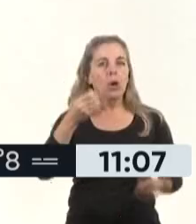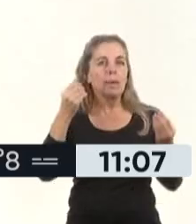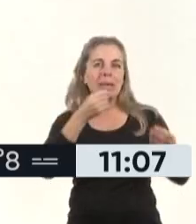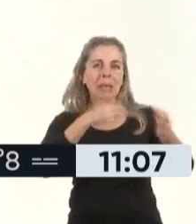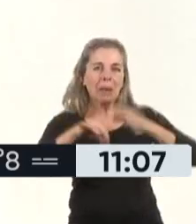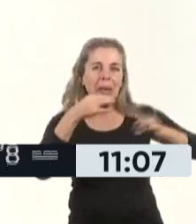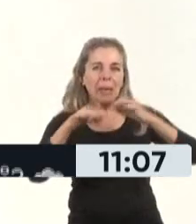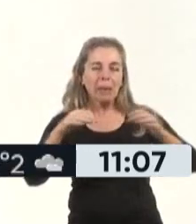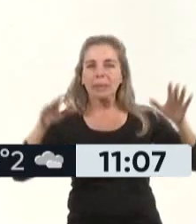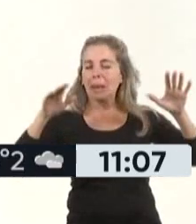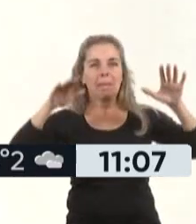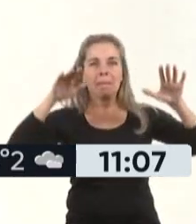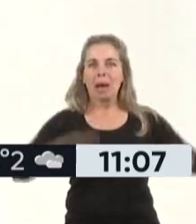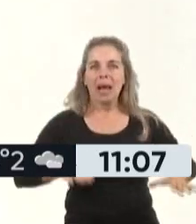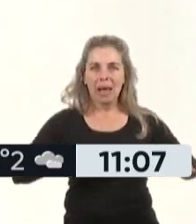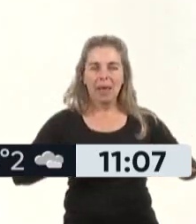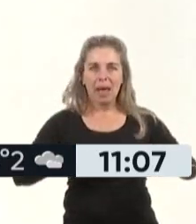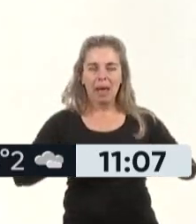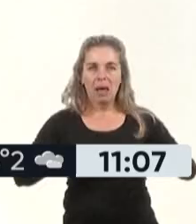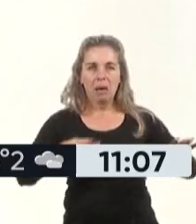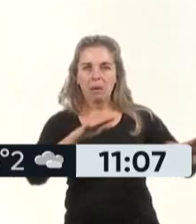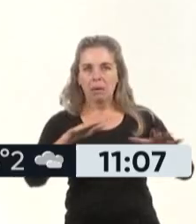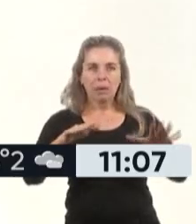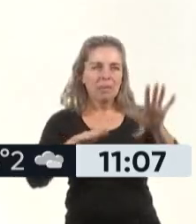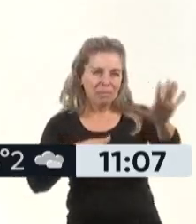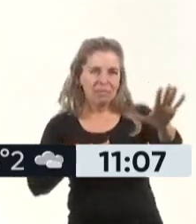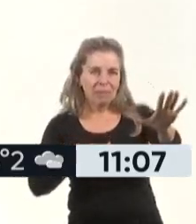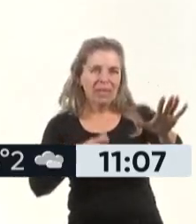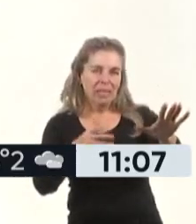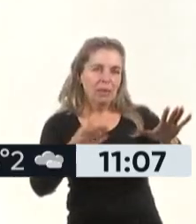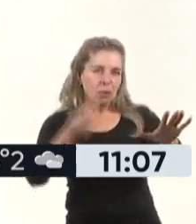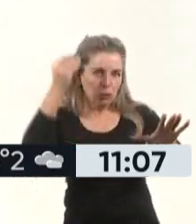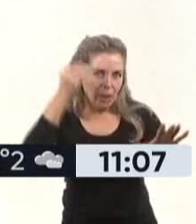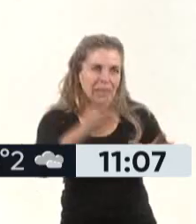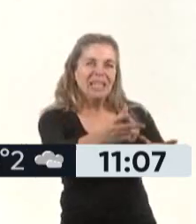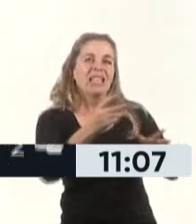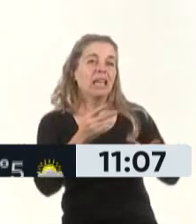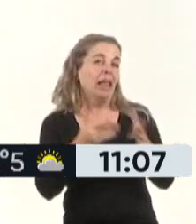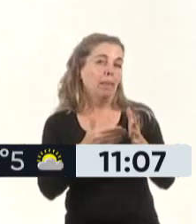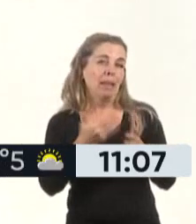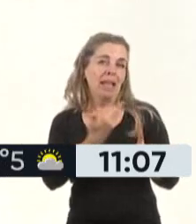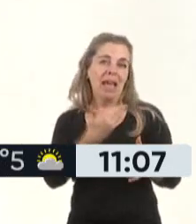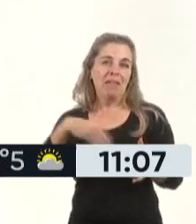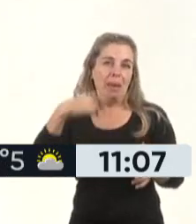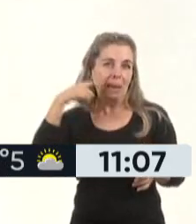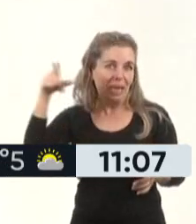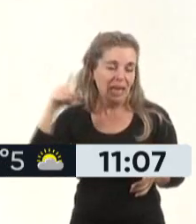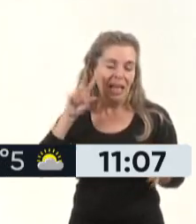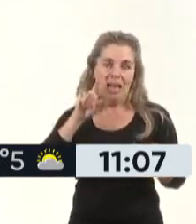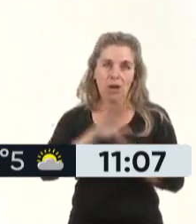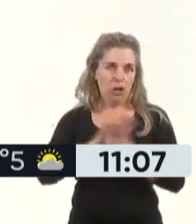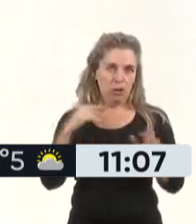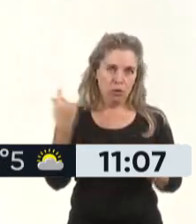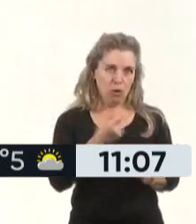ser de 2,75 y subiría a 3,5%. Ya otras veces me has dicho, bueno, son datos que tiene un organismo, no tiene nada que ver con nosotros. Pero yo